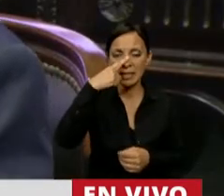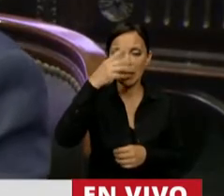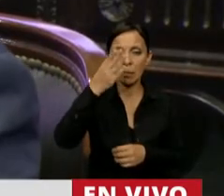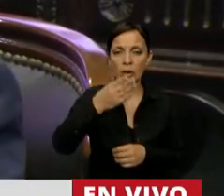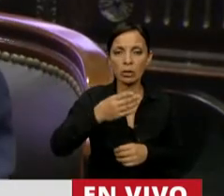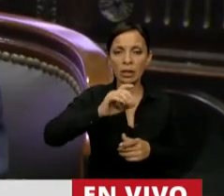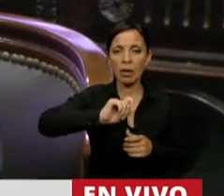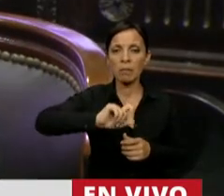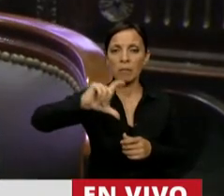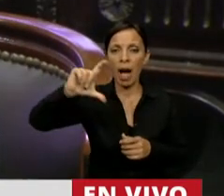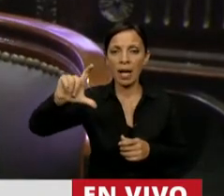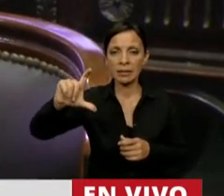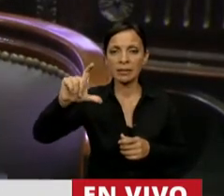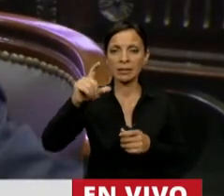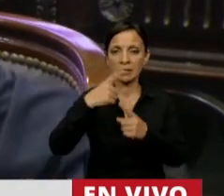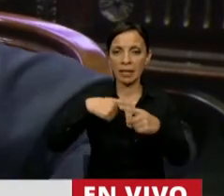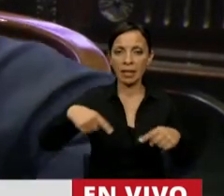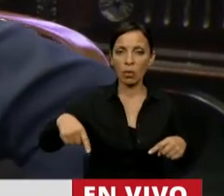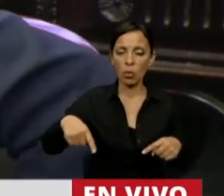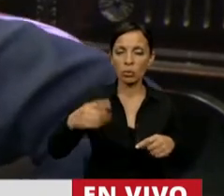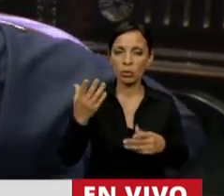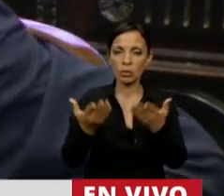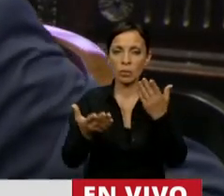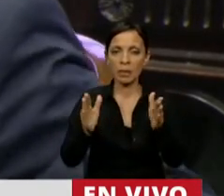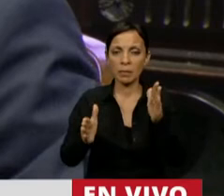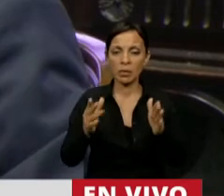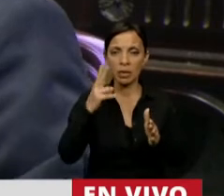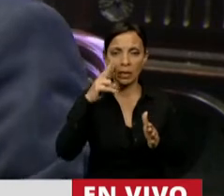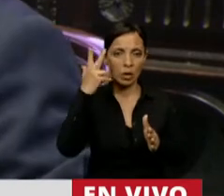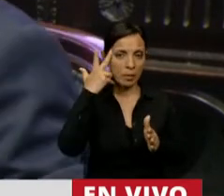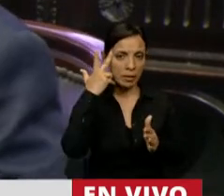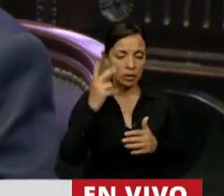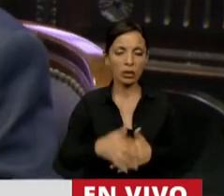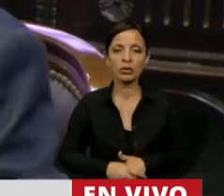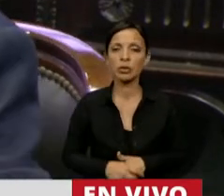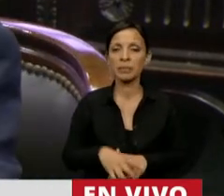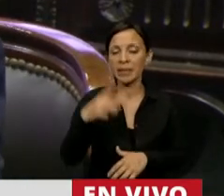67% más recursos promedio en todo el año 2018.